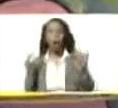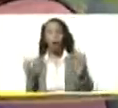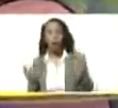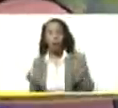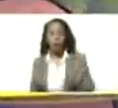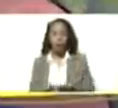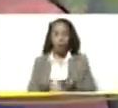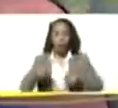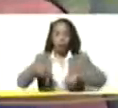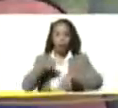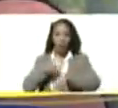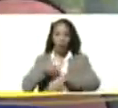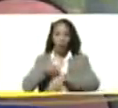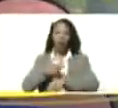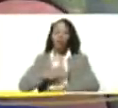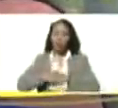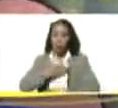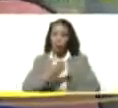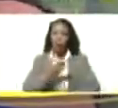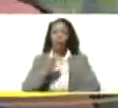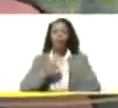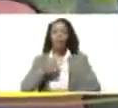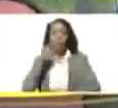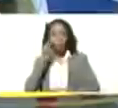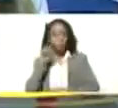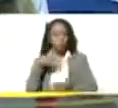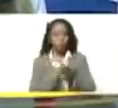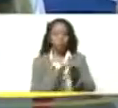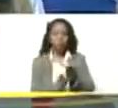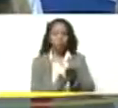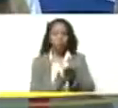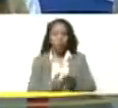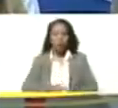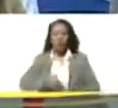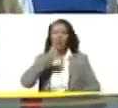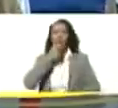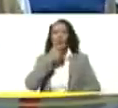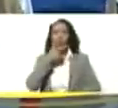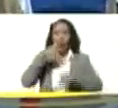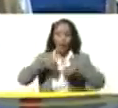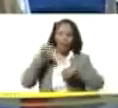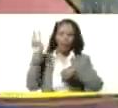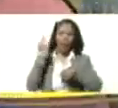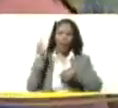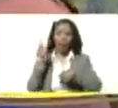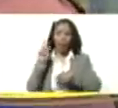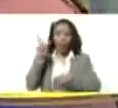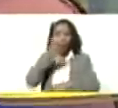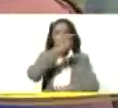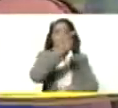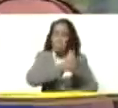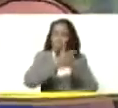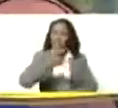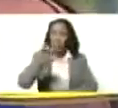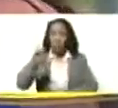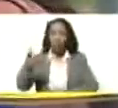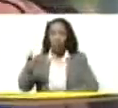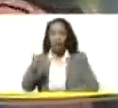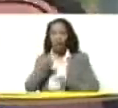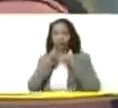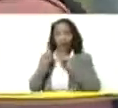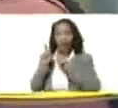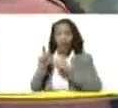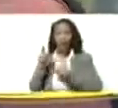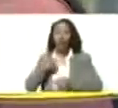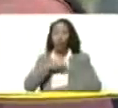momento preciso para que podamos mostrar lo más bonito de Venezuela, que es su gente, y a través de ello, bueno,